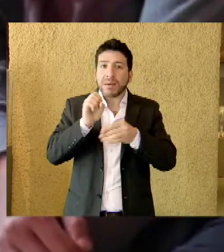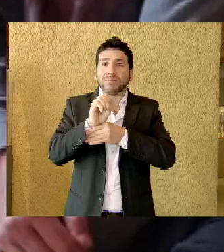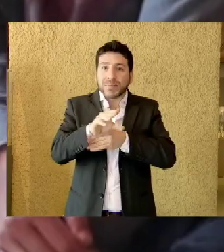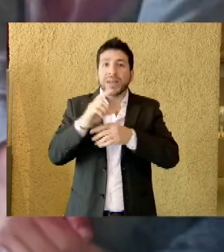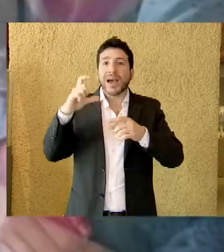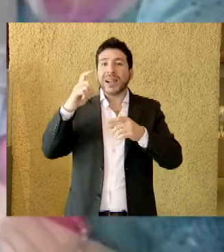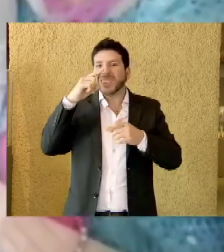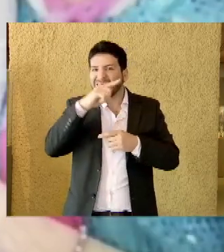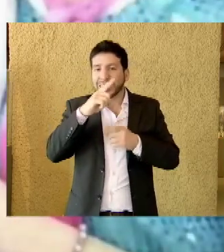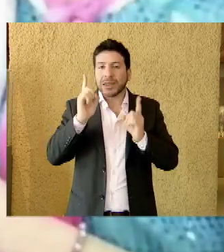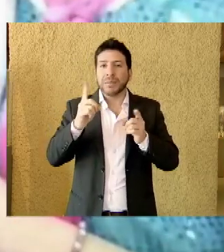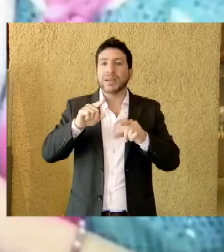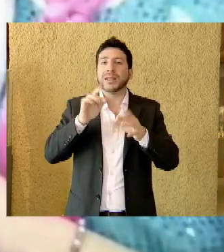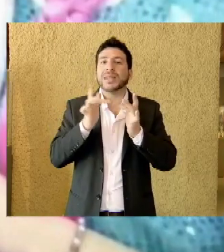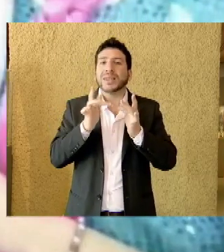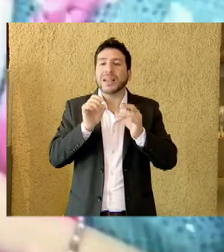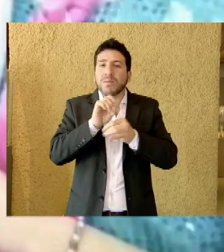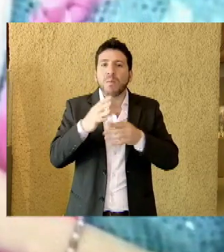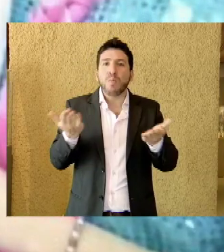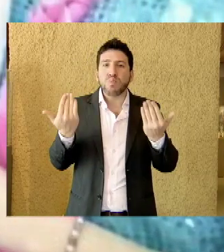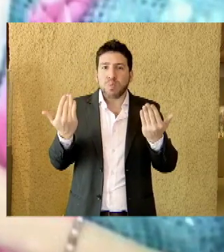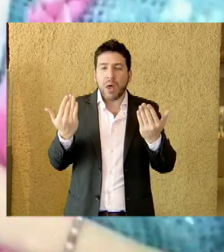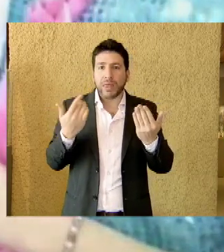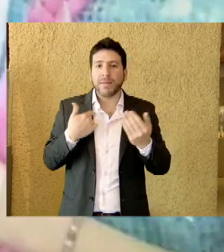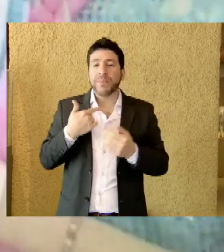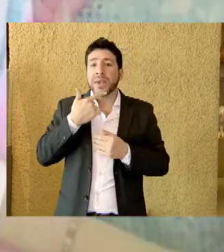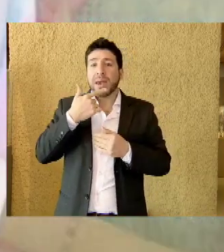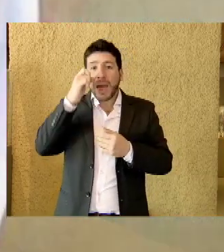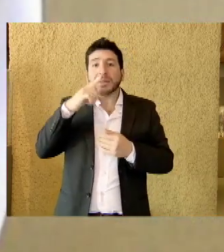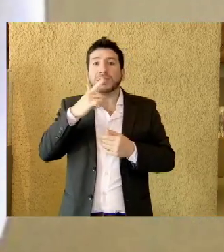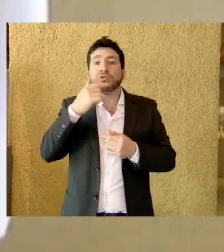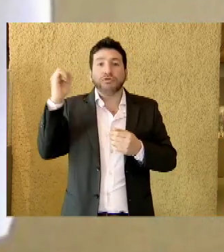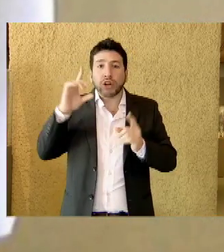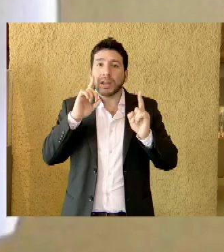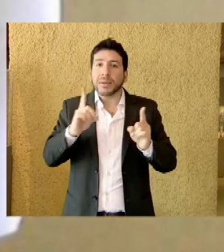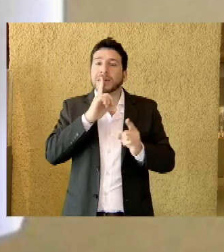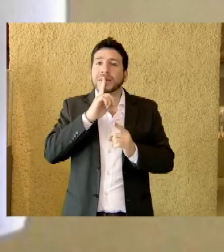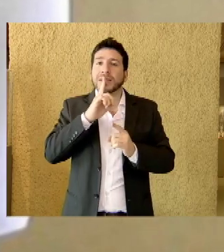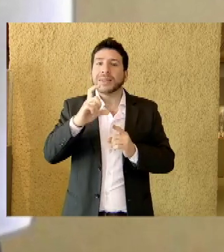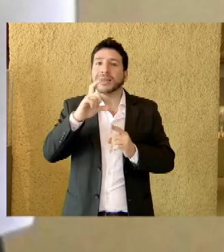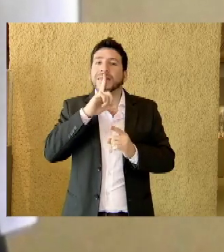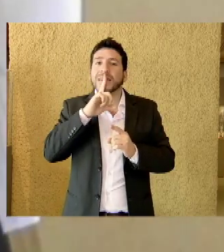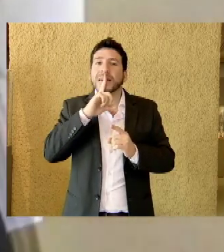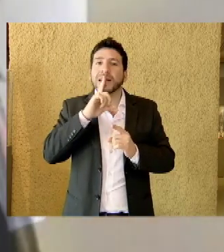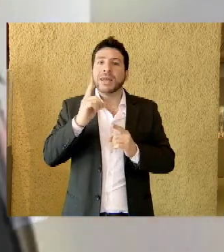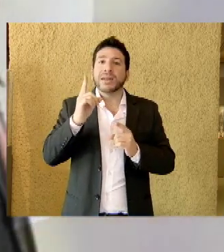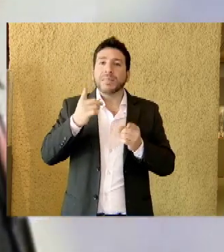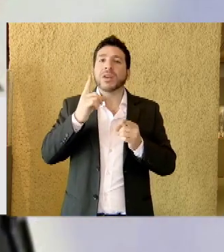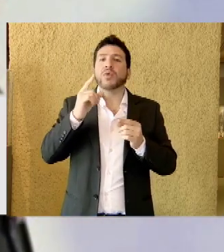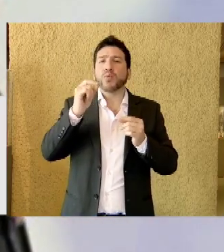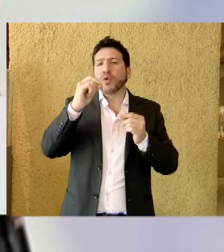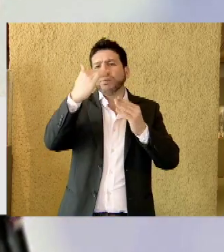7 Digital y Canal 111. En el caso del sur, en San Rafael, nos ven a través de CTC, Cable Analógico, Canal 76 Digital y